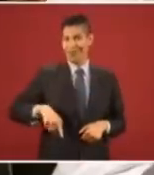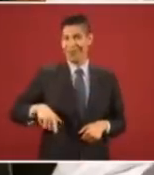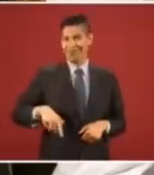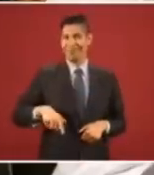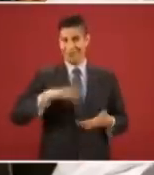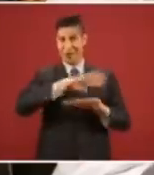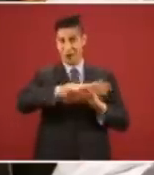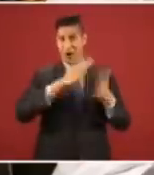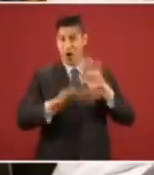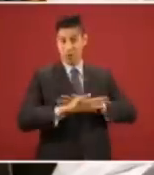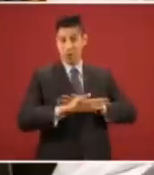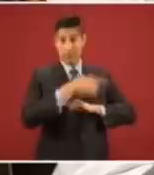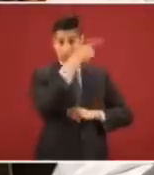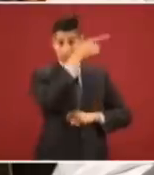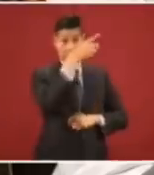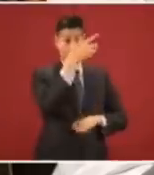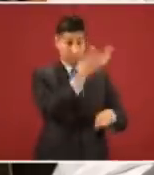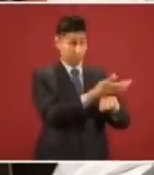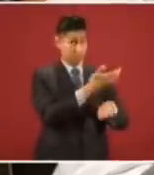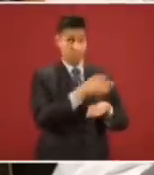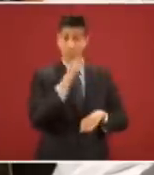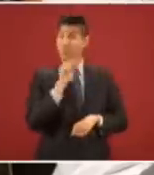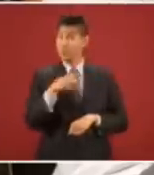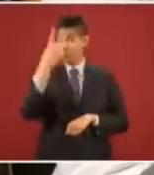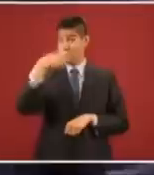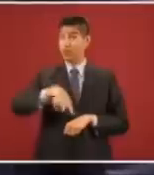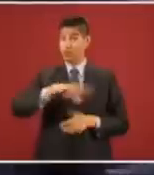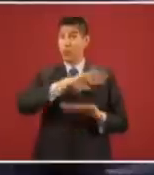de Estados Unidos y de México,